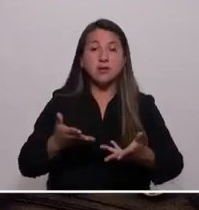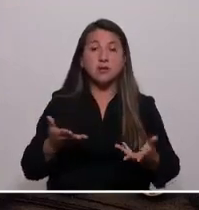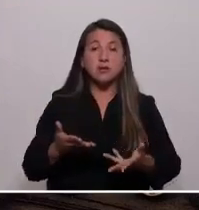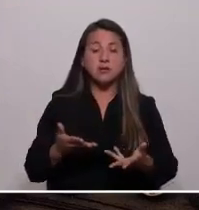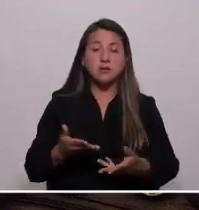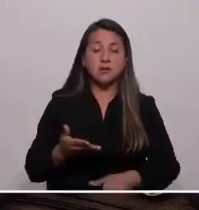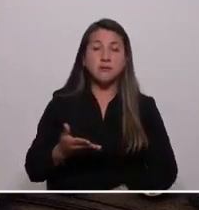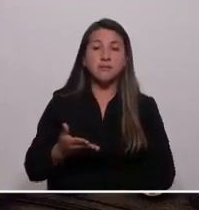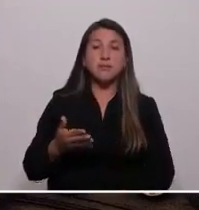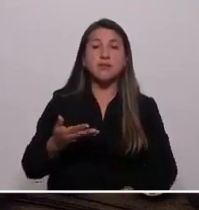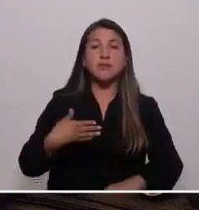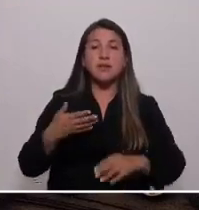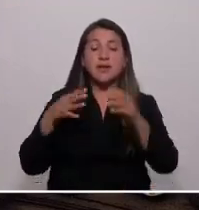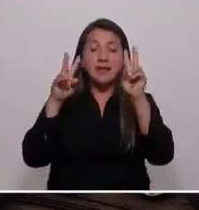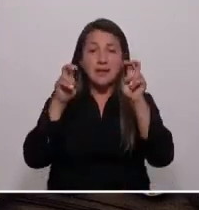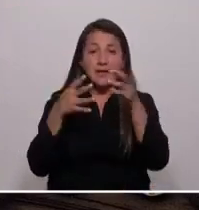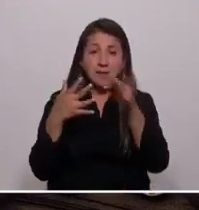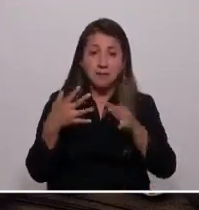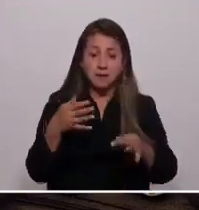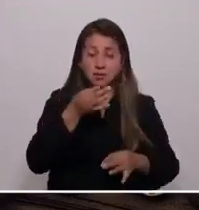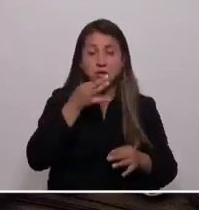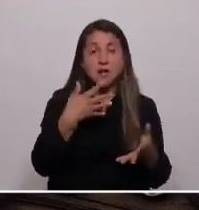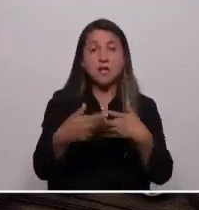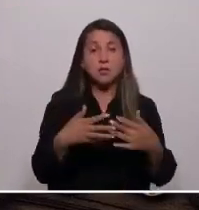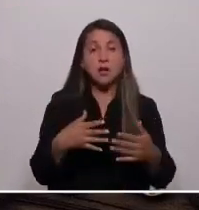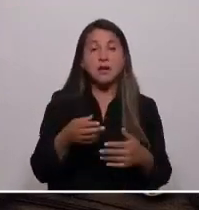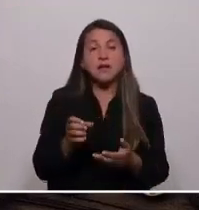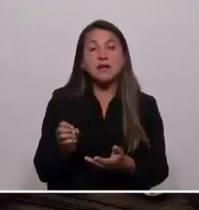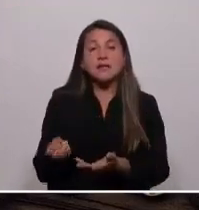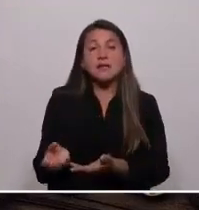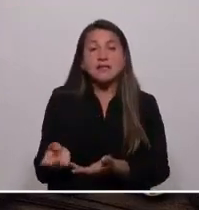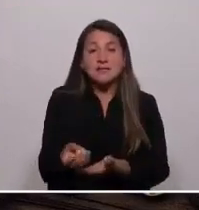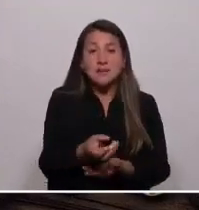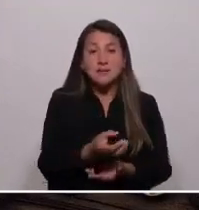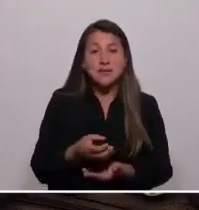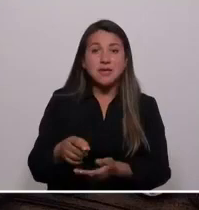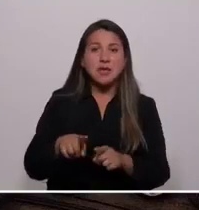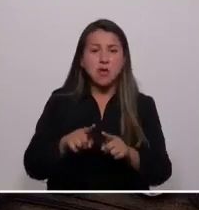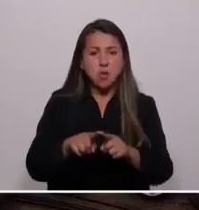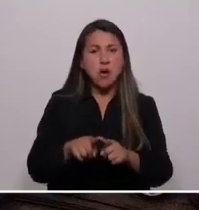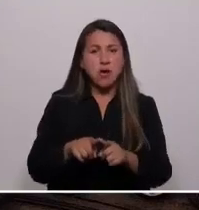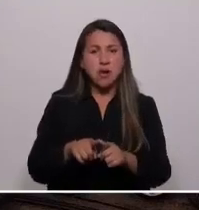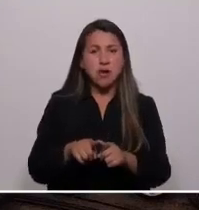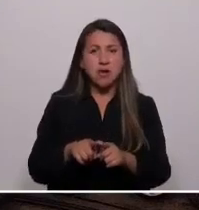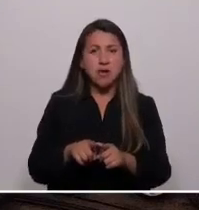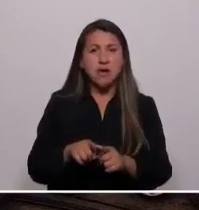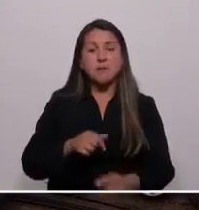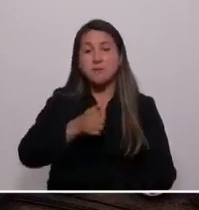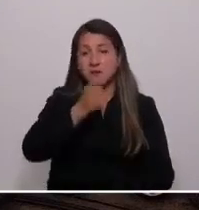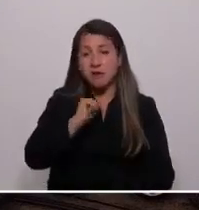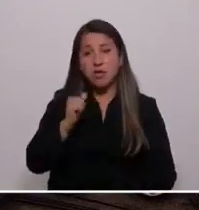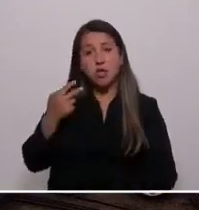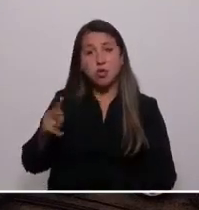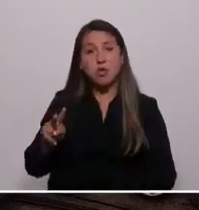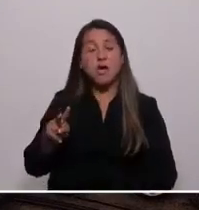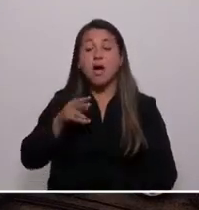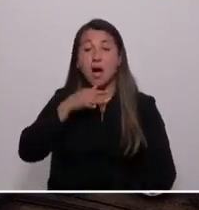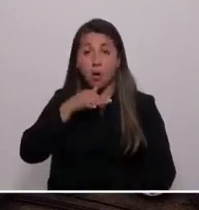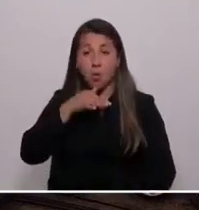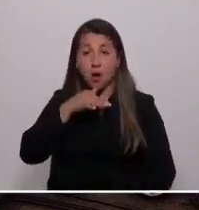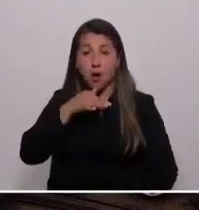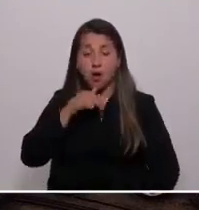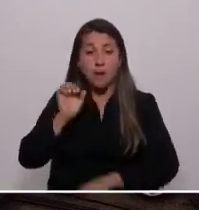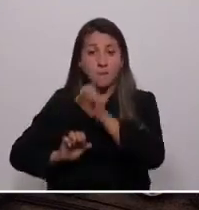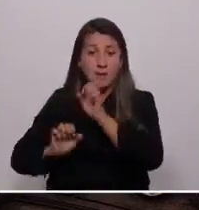mercantilización de los elementos naturales como la semilla por la desprivatización del agua reconociendo la como un bien común inapropia bleu